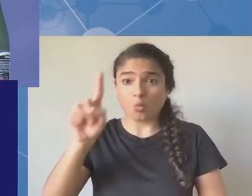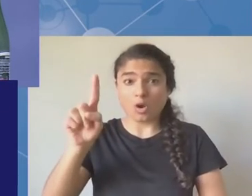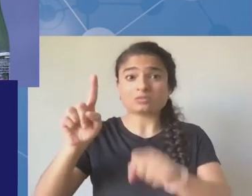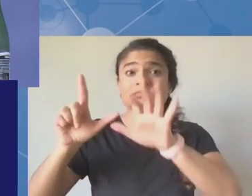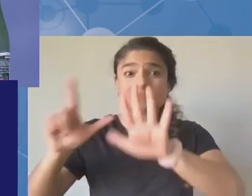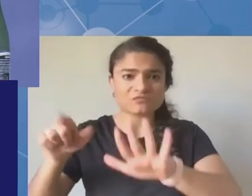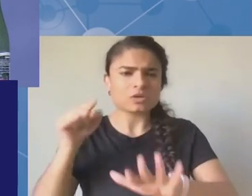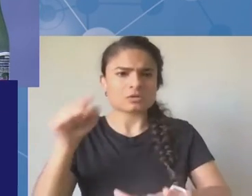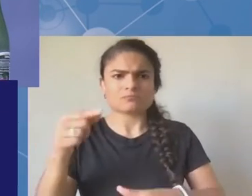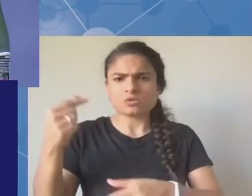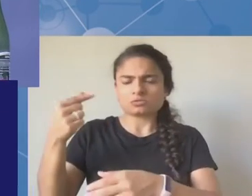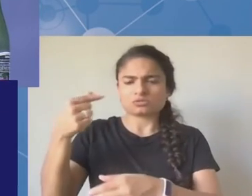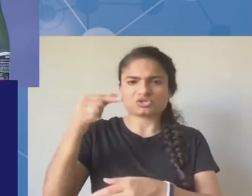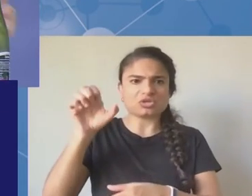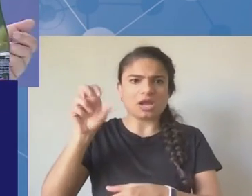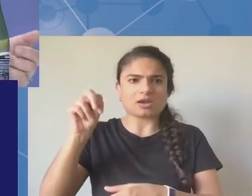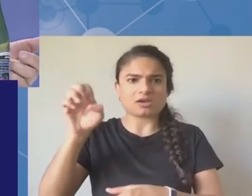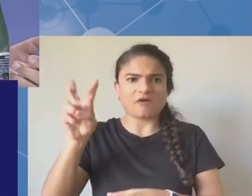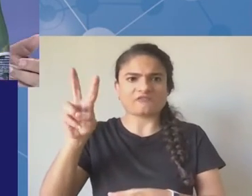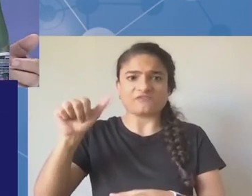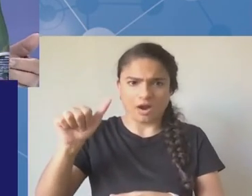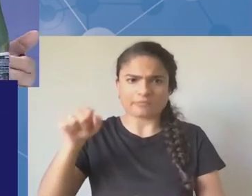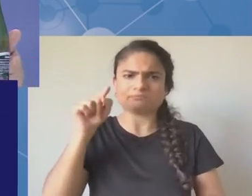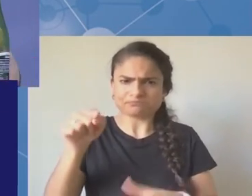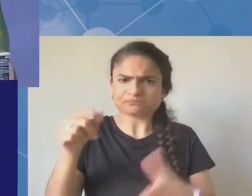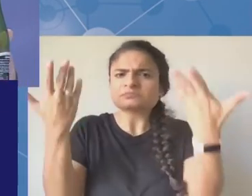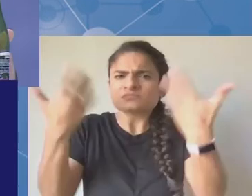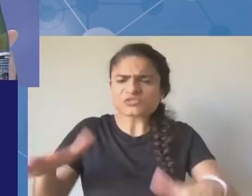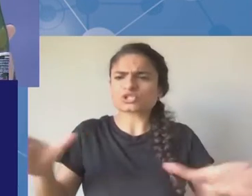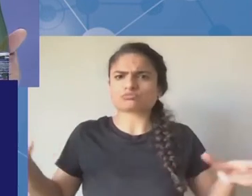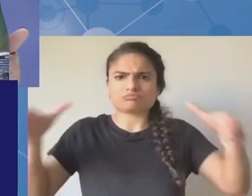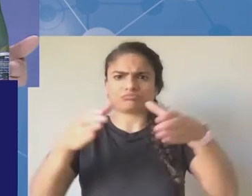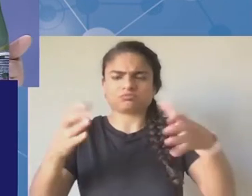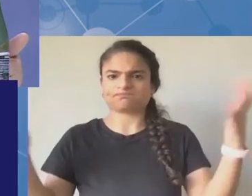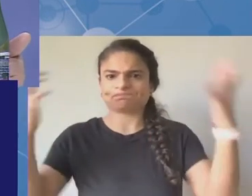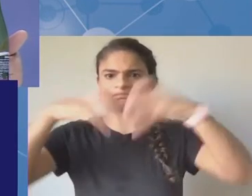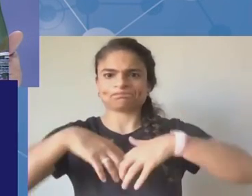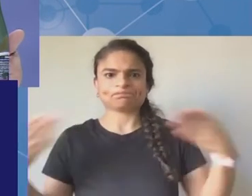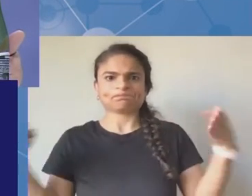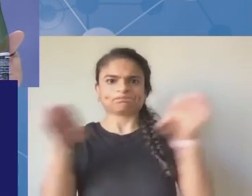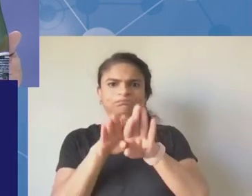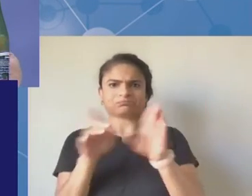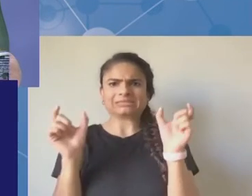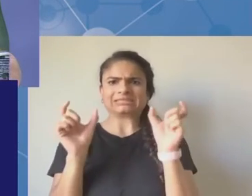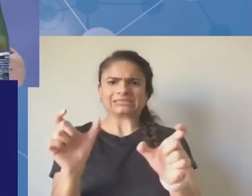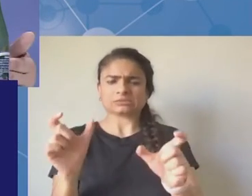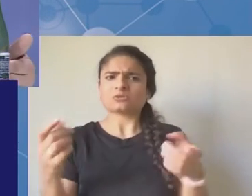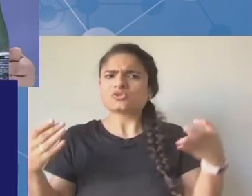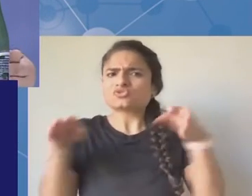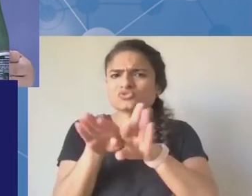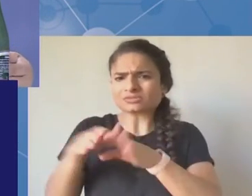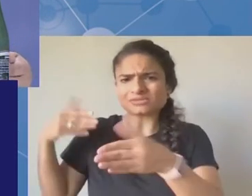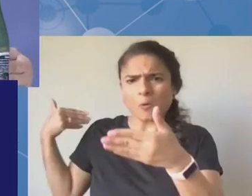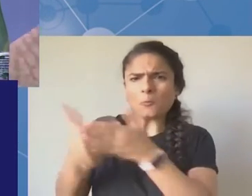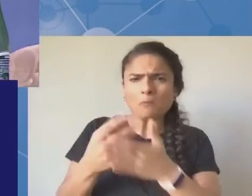sesión dedicada a este tipo de fenómenos, de apagones de Internet. En el documento que estamos elaborando en el marco